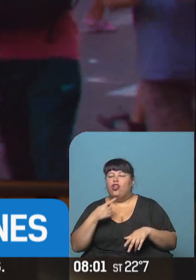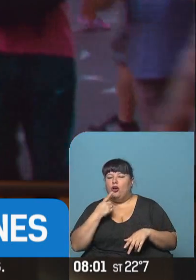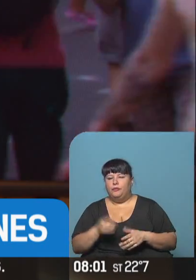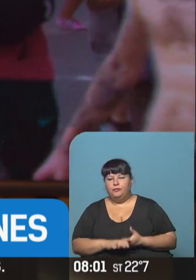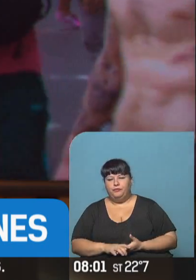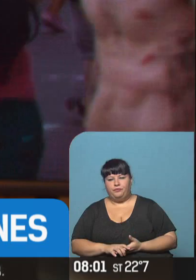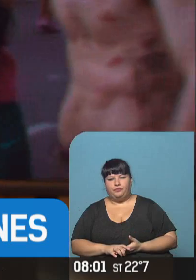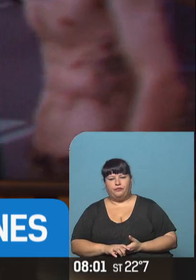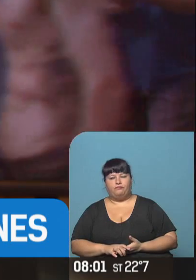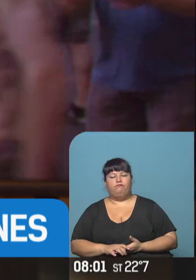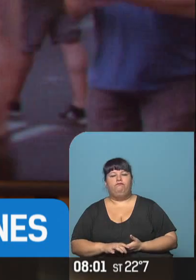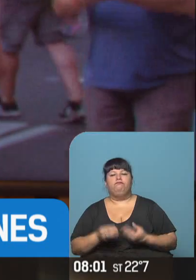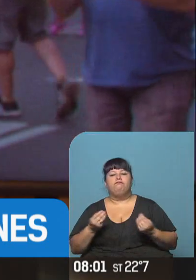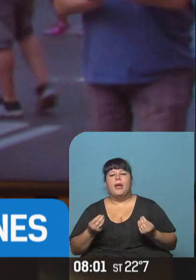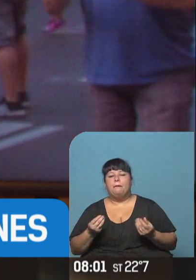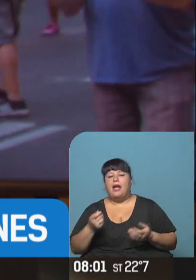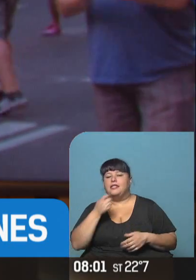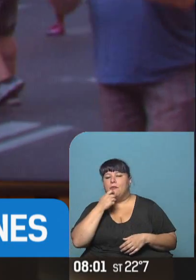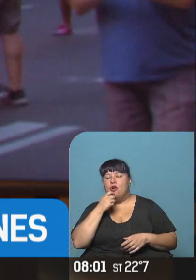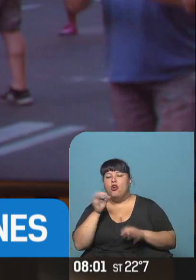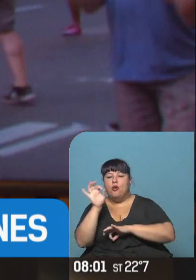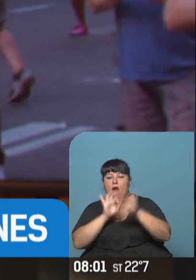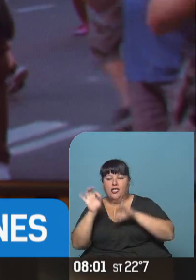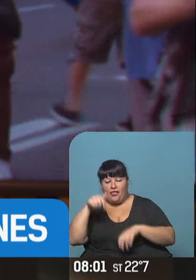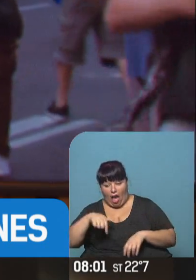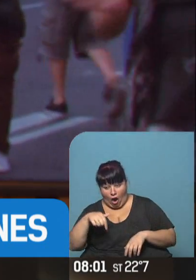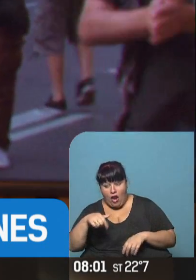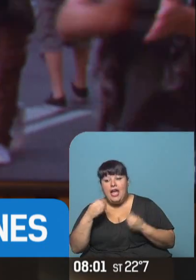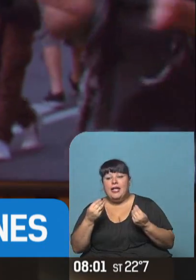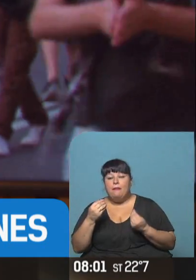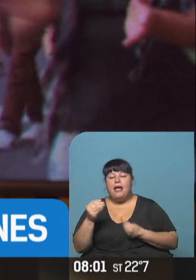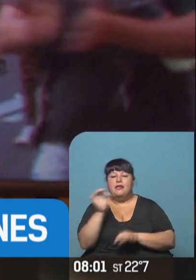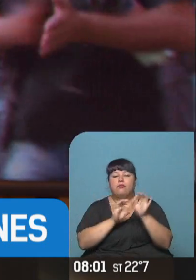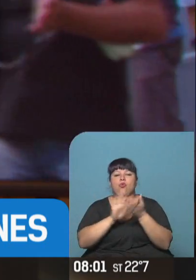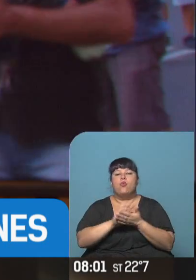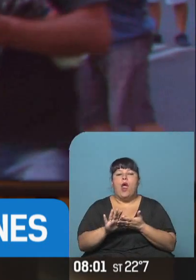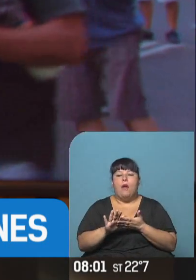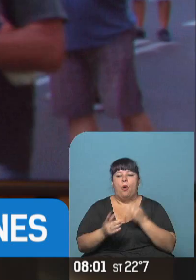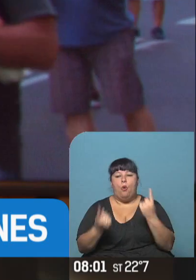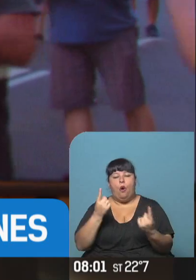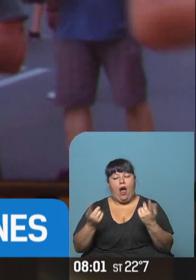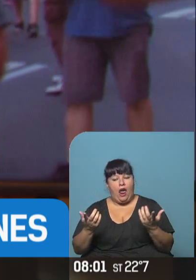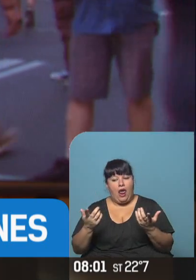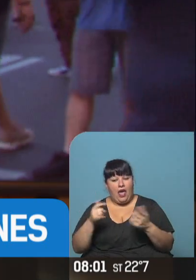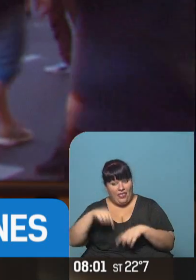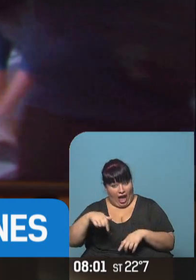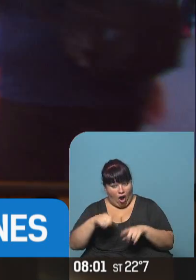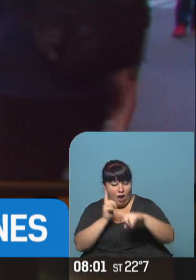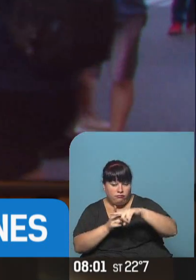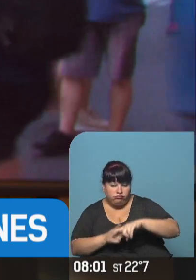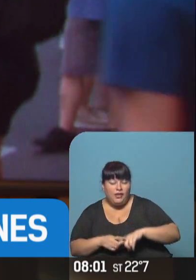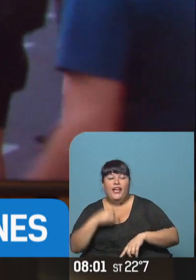en torno a qué pasa con la fórmula actual y qué pasa con la fórmula nueva. Porque la fórmula actual